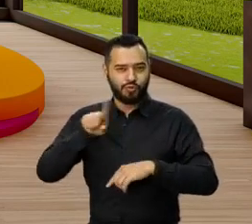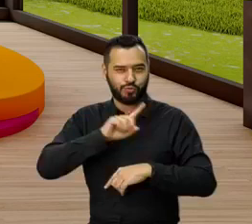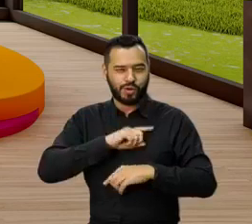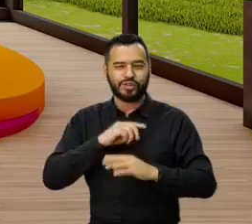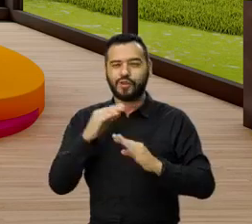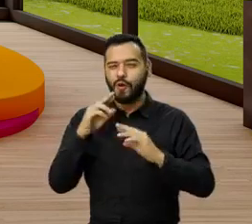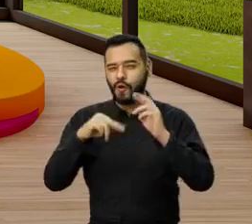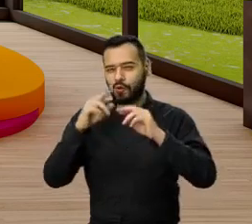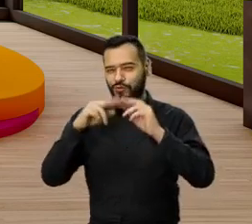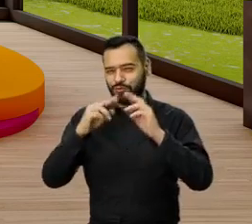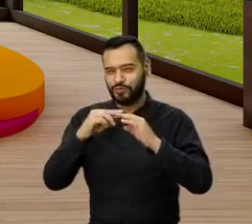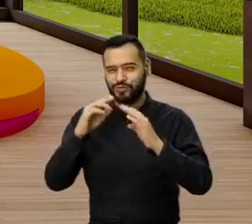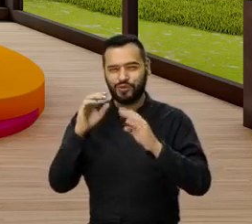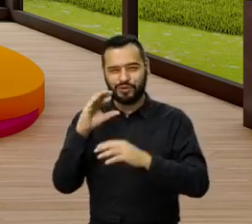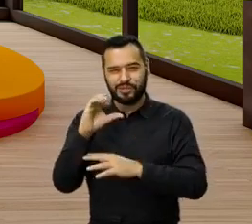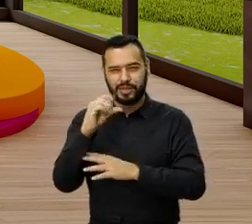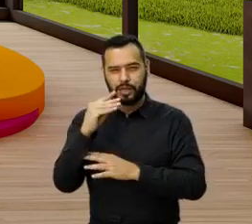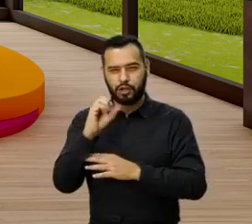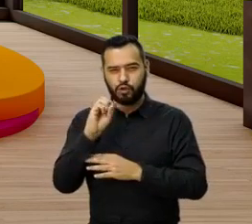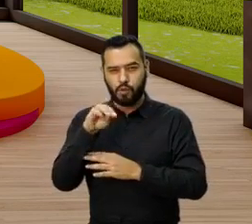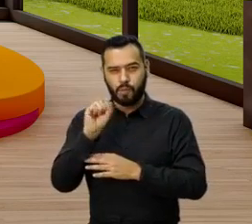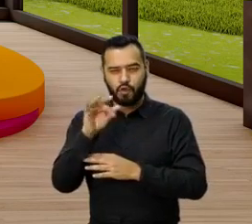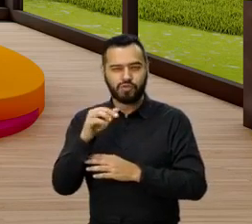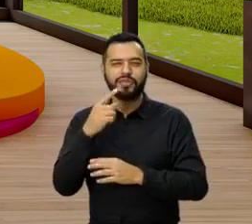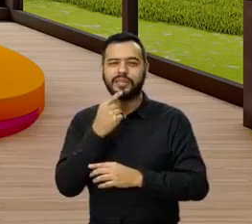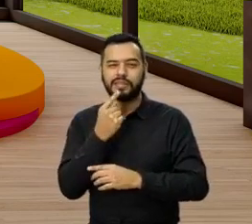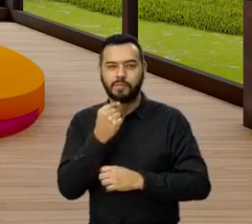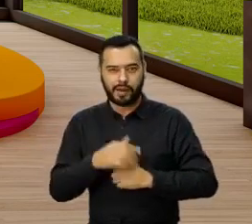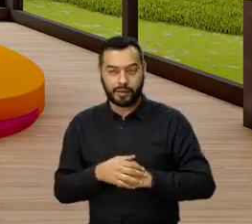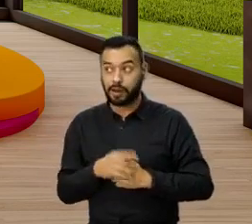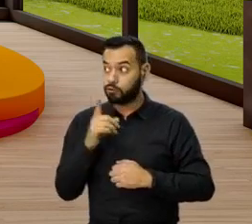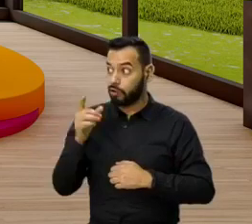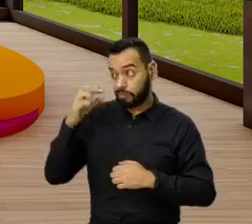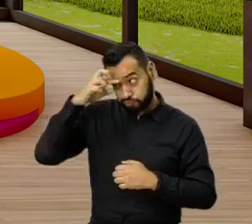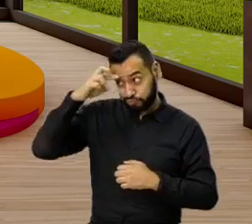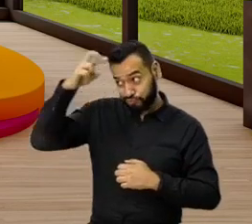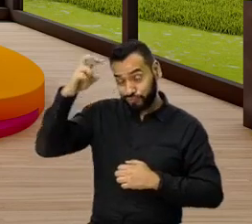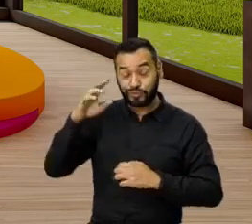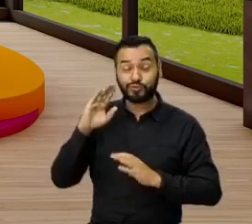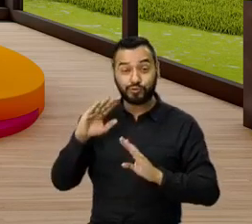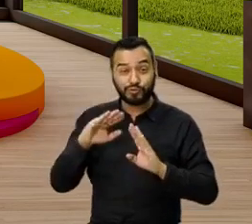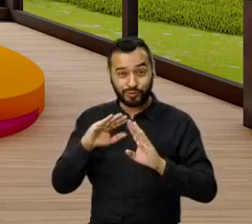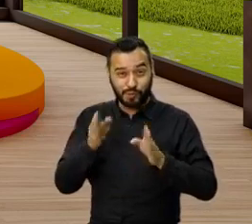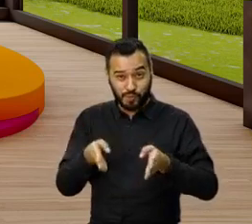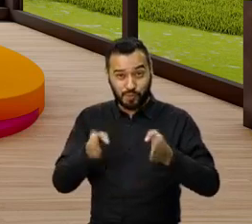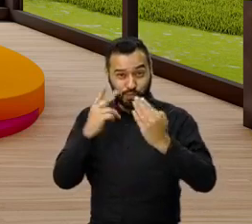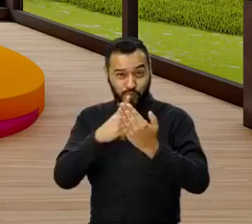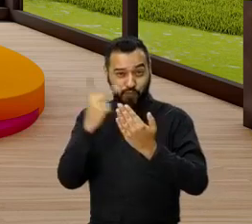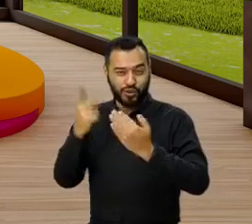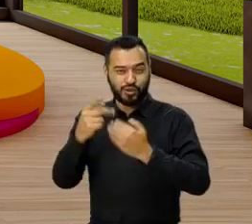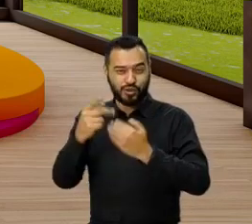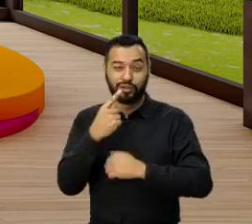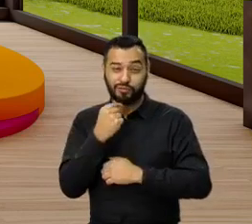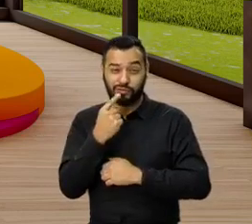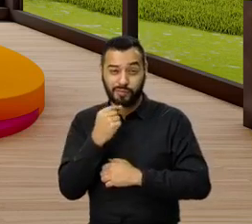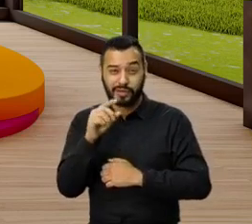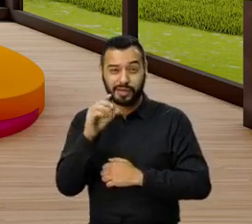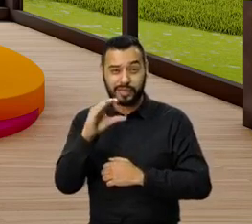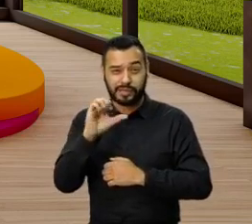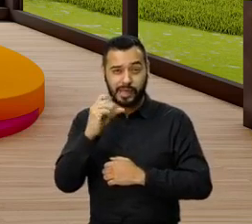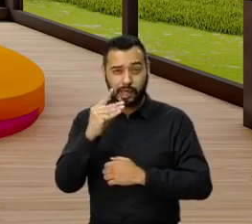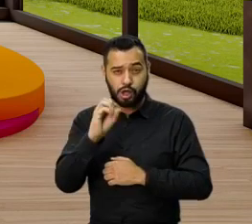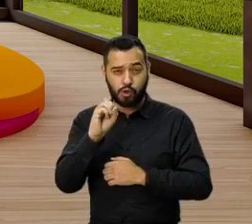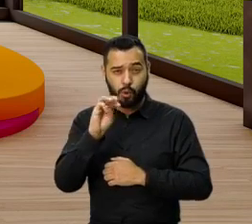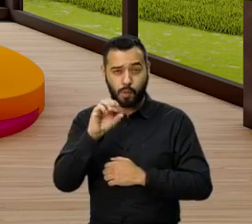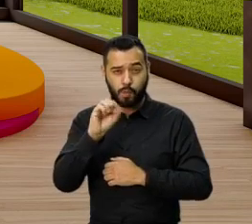muchísima cuidado claro que si tú eres la experta de cedro mont tiene se impartirá así que yo sé que hoy nos vas a contar cosas muy